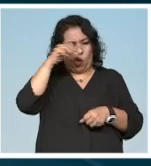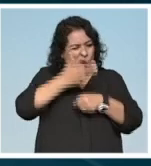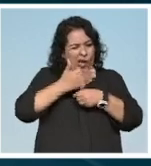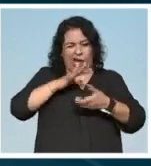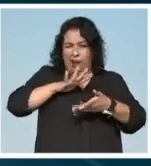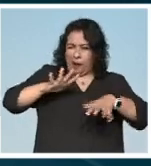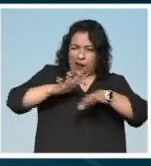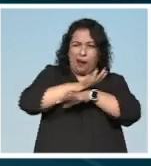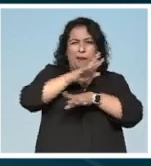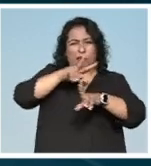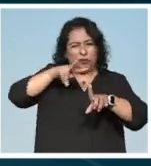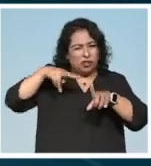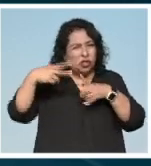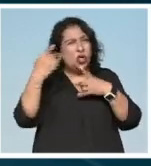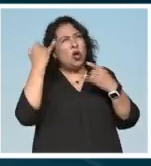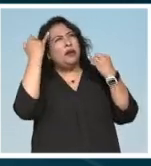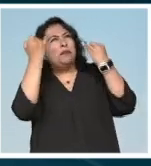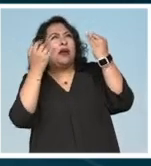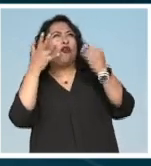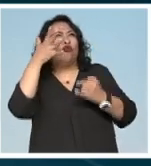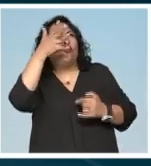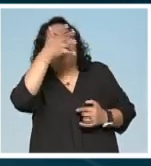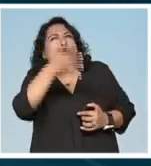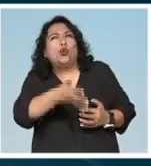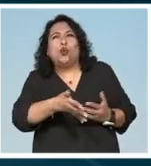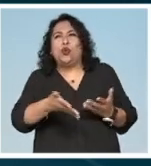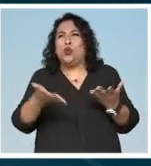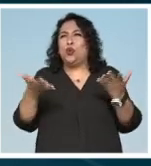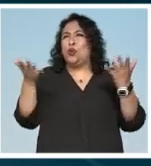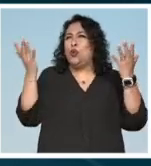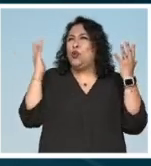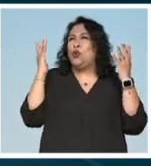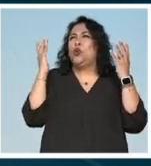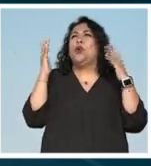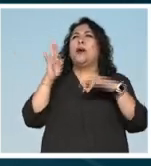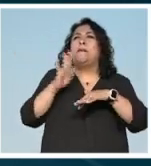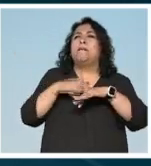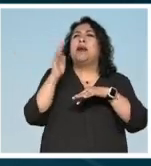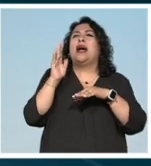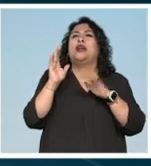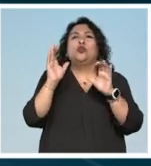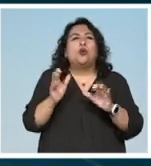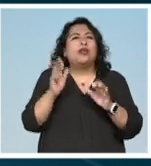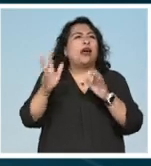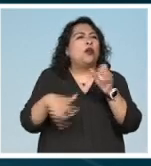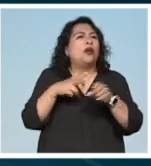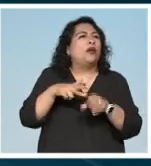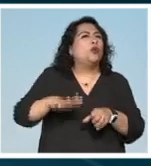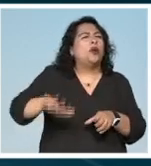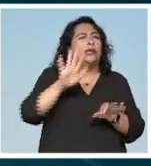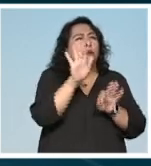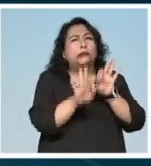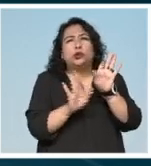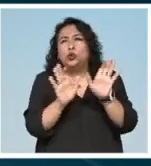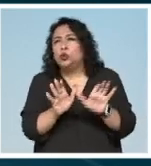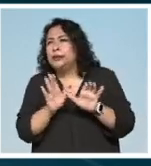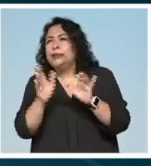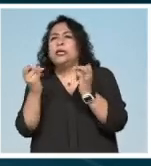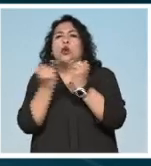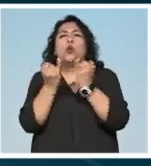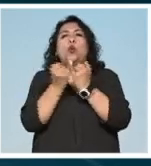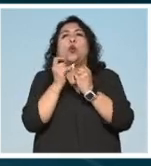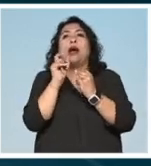de paradigma, de imaginarnos un futuro con más cuidado a la naturaleza, un poco una alternativa